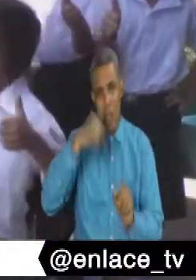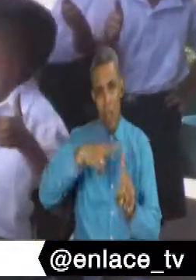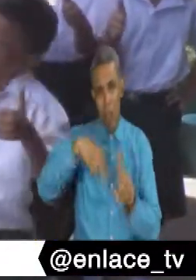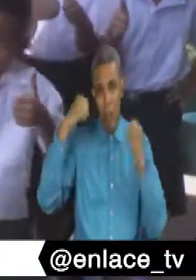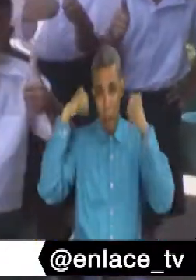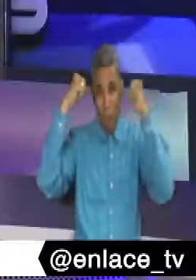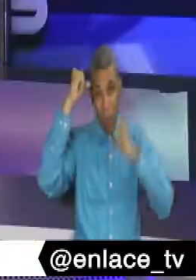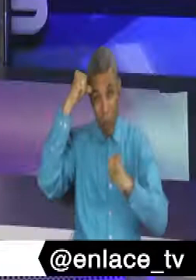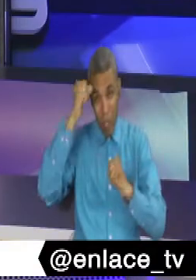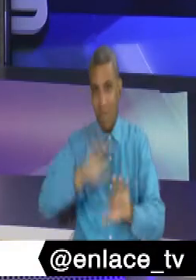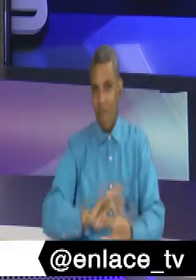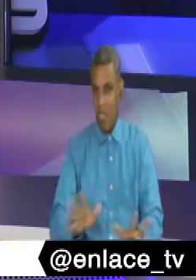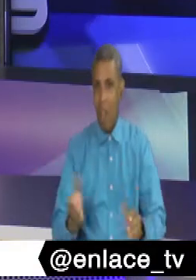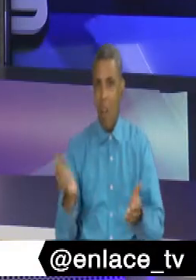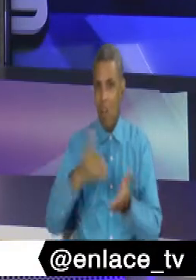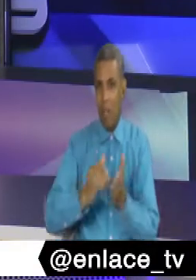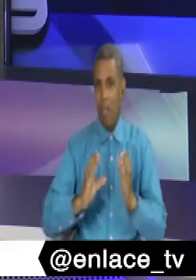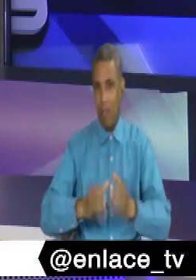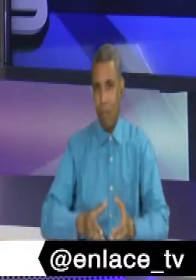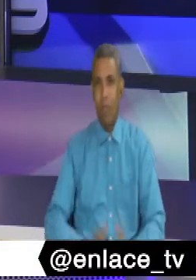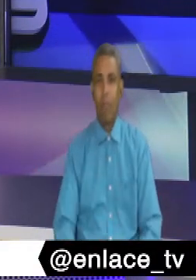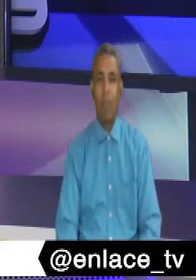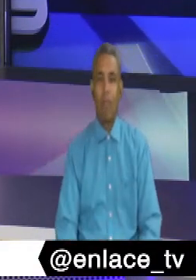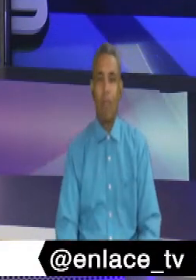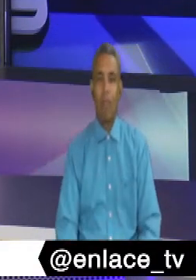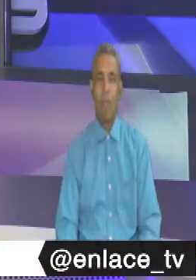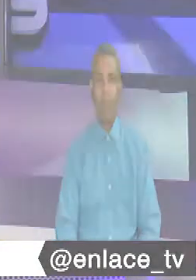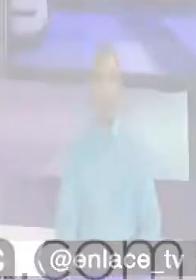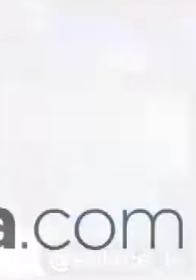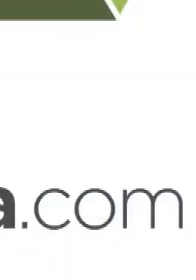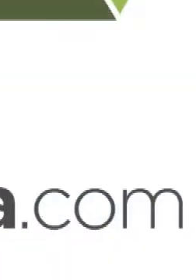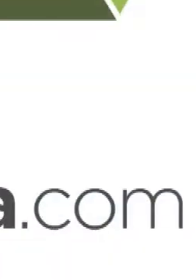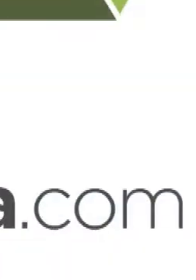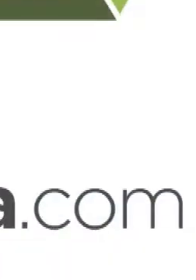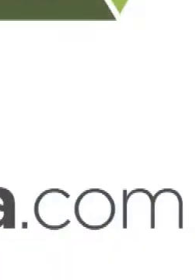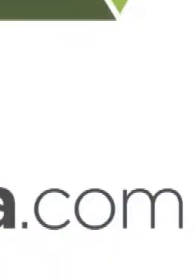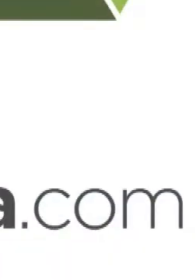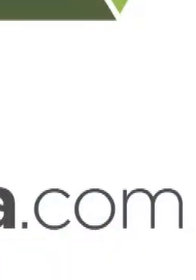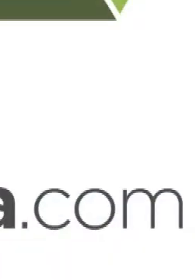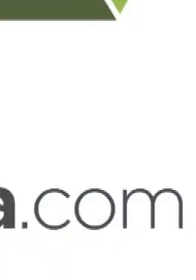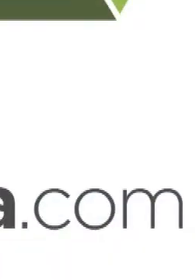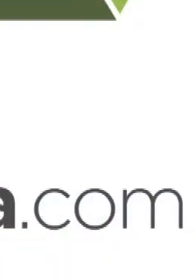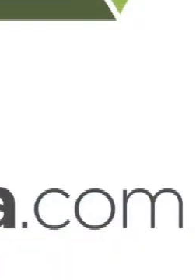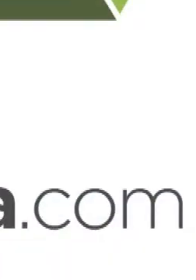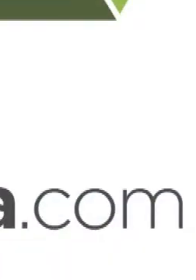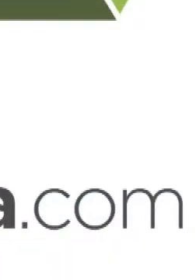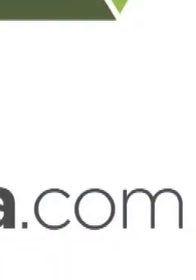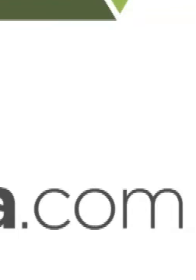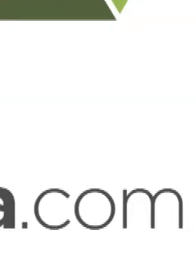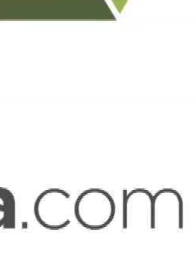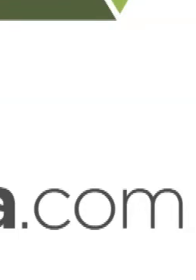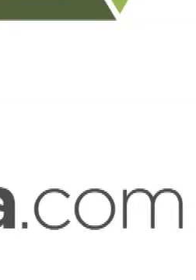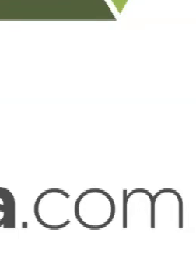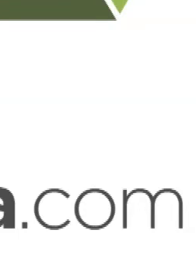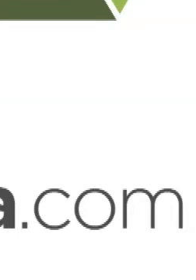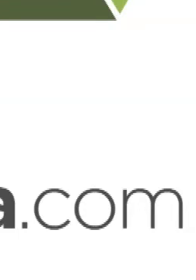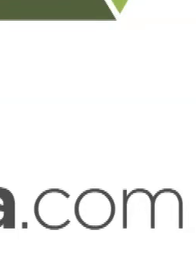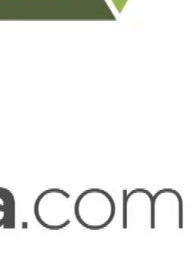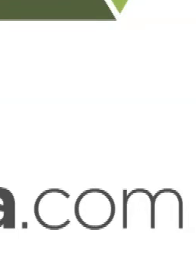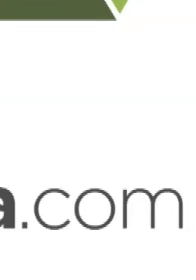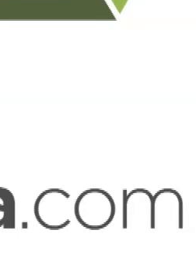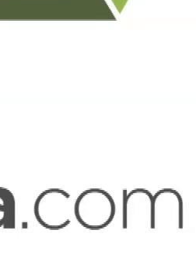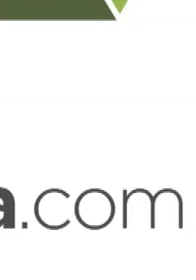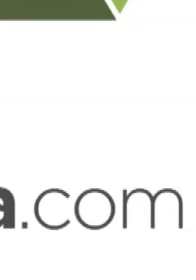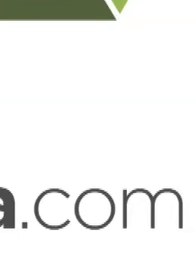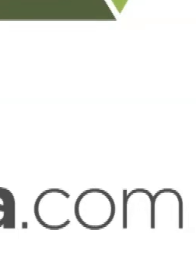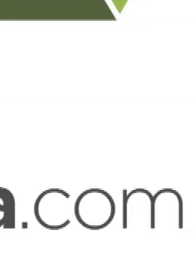FECODE. La oferta más completa de inmuebles de la región está a su alcance en Alianza Inmobiliaria, líder en la prestación de